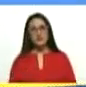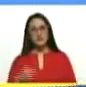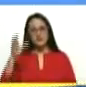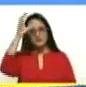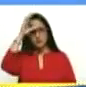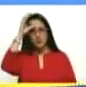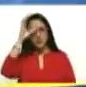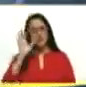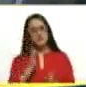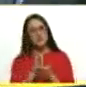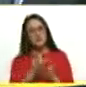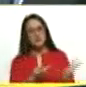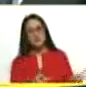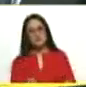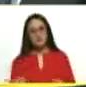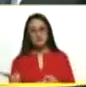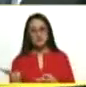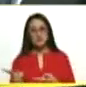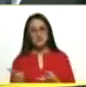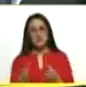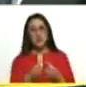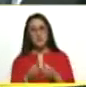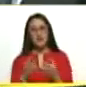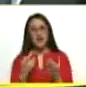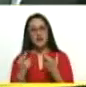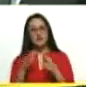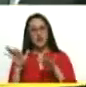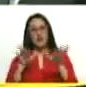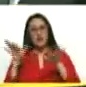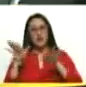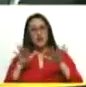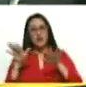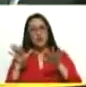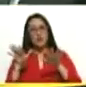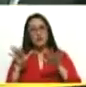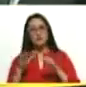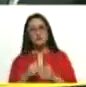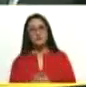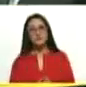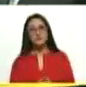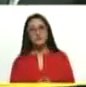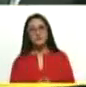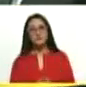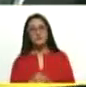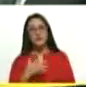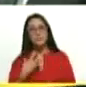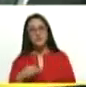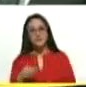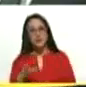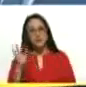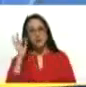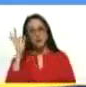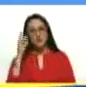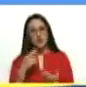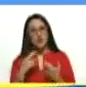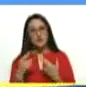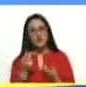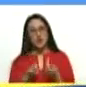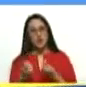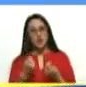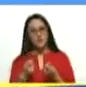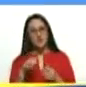bienvenidos, al Comité de Relaciones Exteriores, DEIC, presidente del Consejo de Relaciones